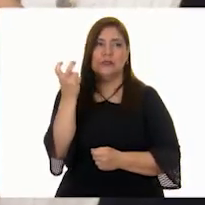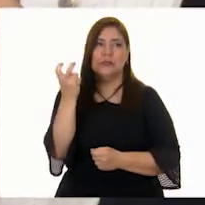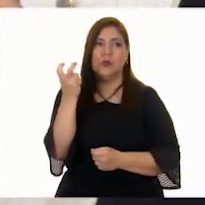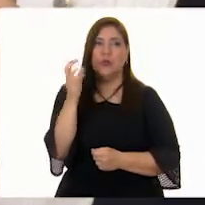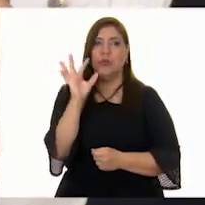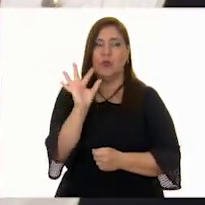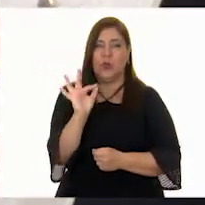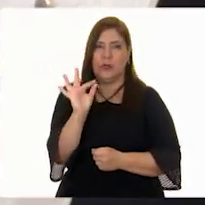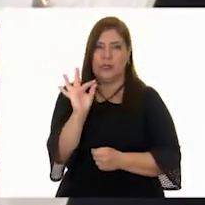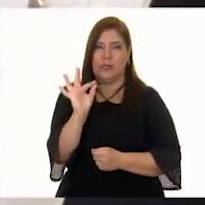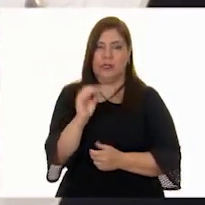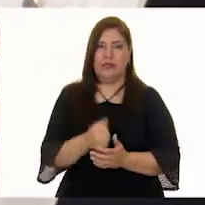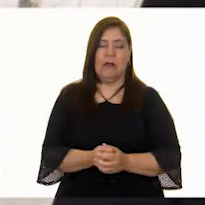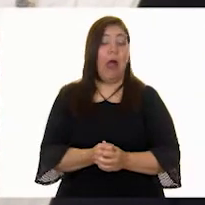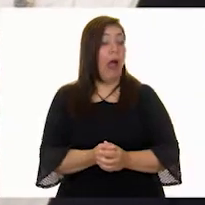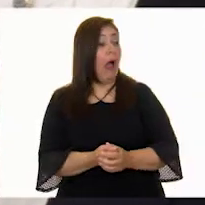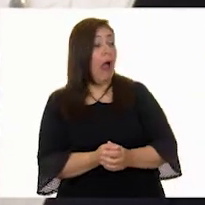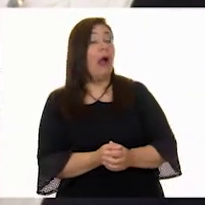240.